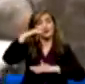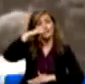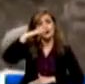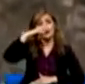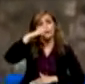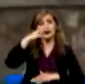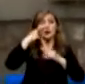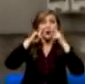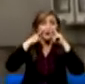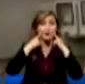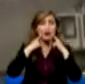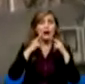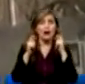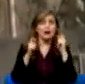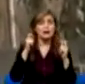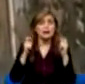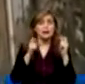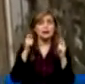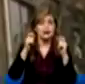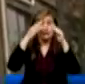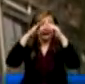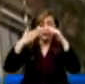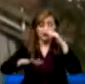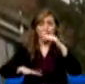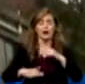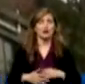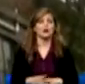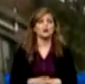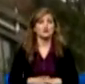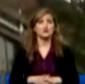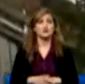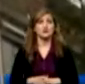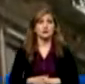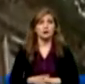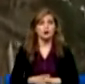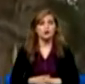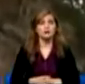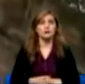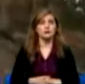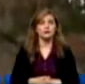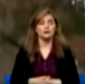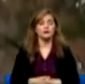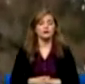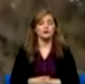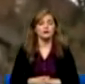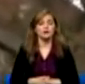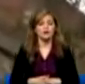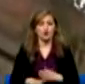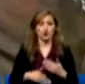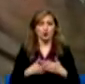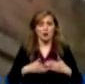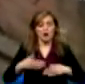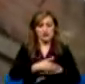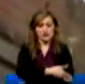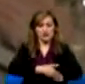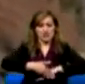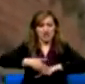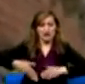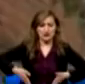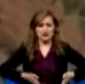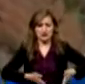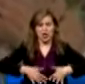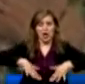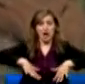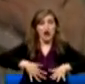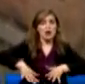también que lloraban por lo que se cayó el techo. Y después, y sobre todo, esto era como un río aquí en la calle Enrique Tello, era como